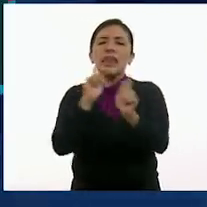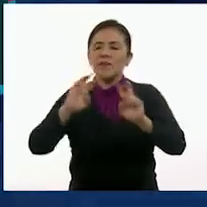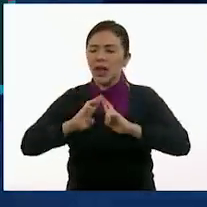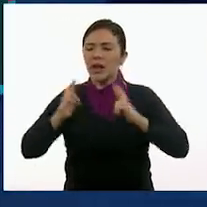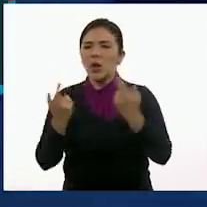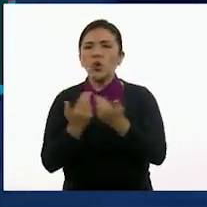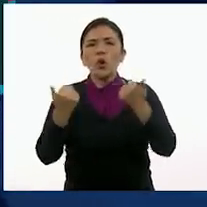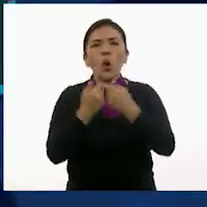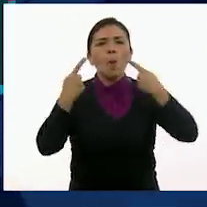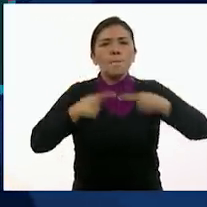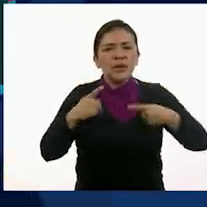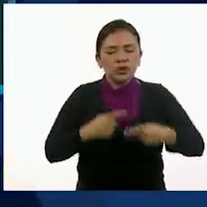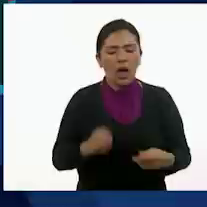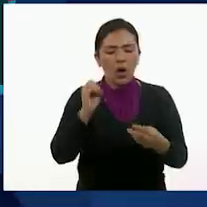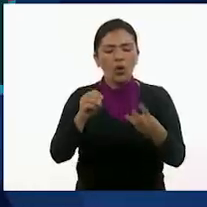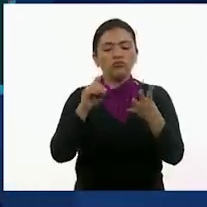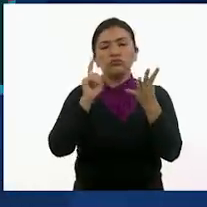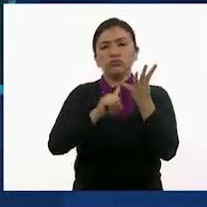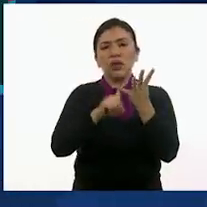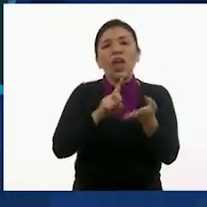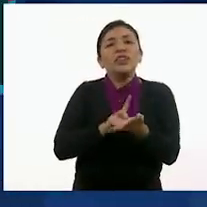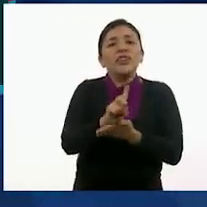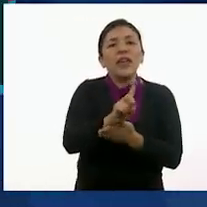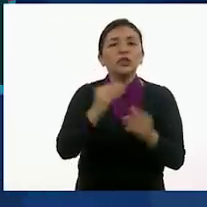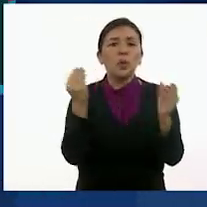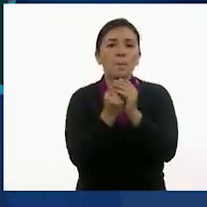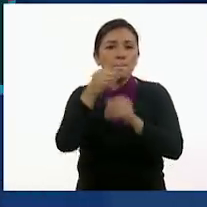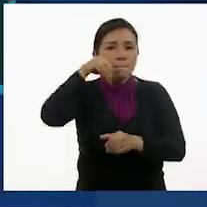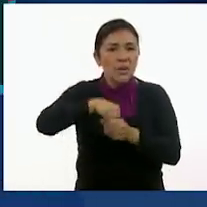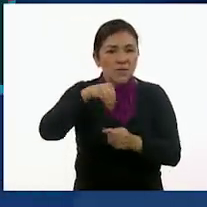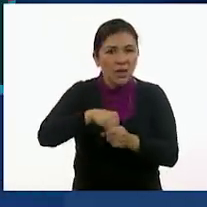personas. O D, derecho a la privacidad.